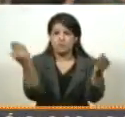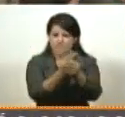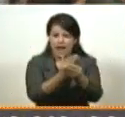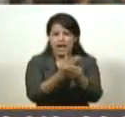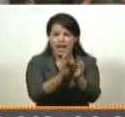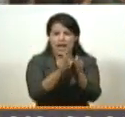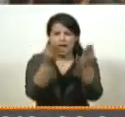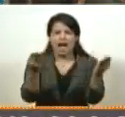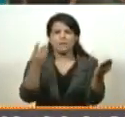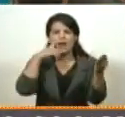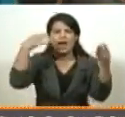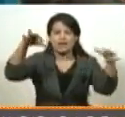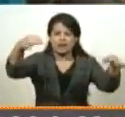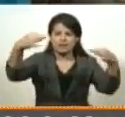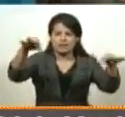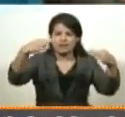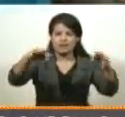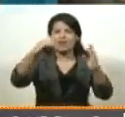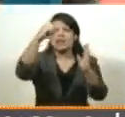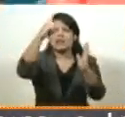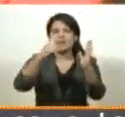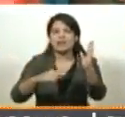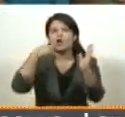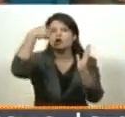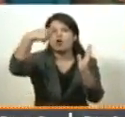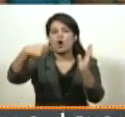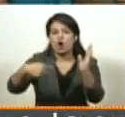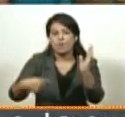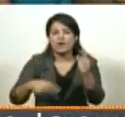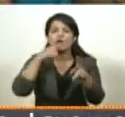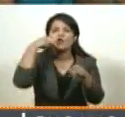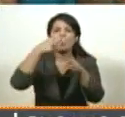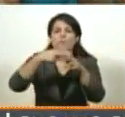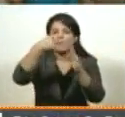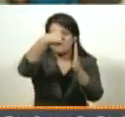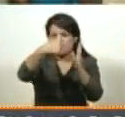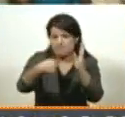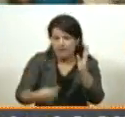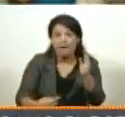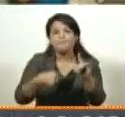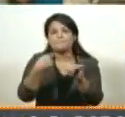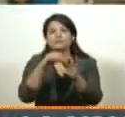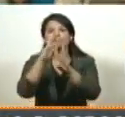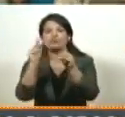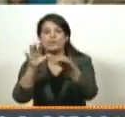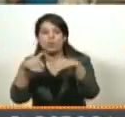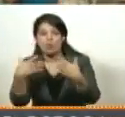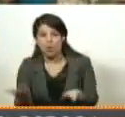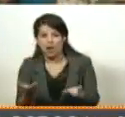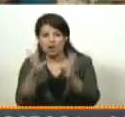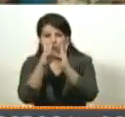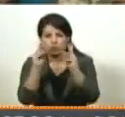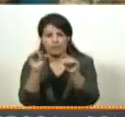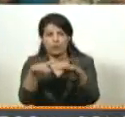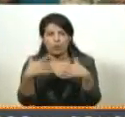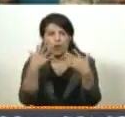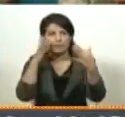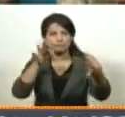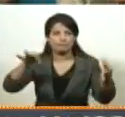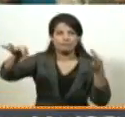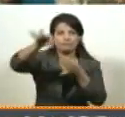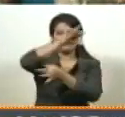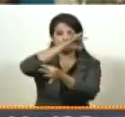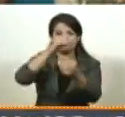la Gacetilla, donde ahí tienen toda la oferta electoral. Y en la parte de atrás, el ayuda